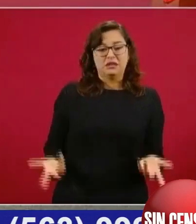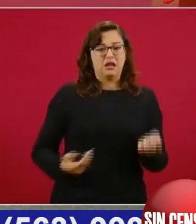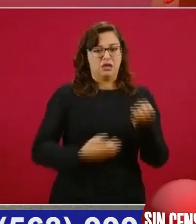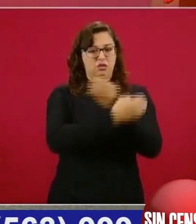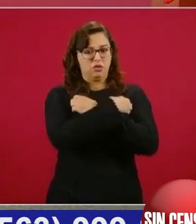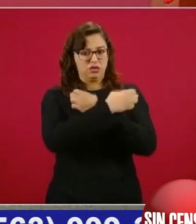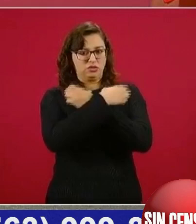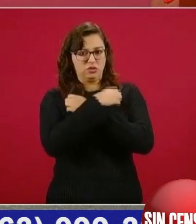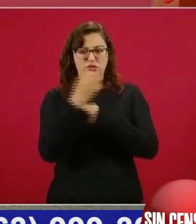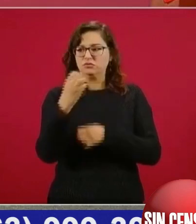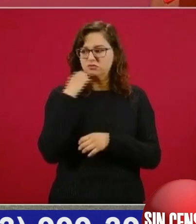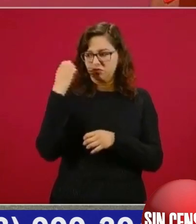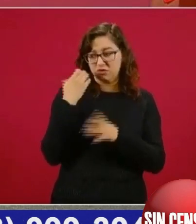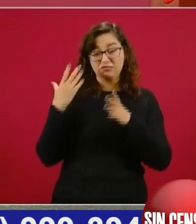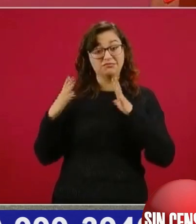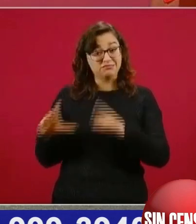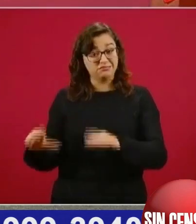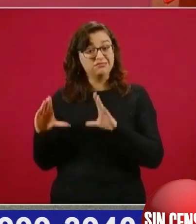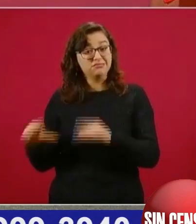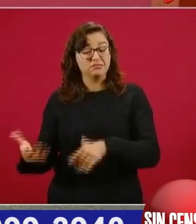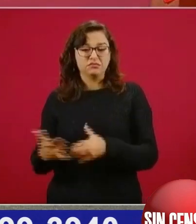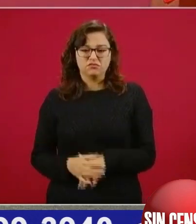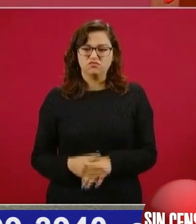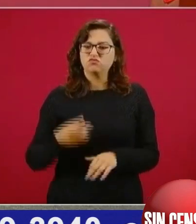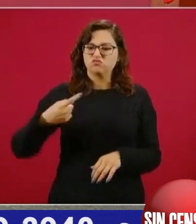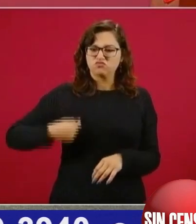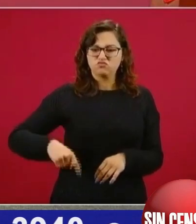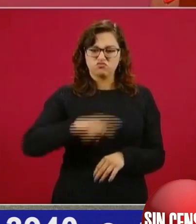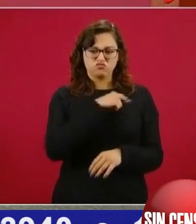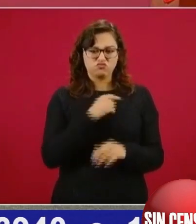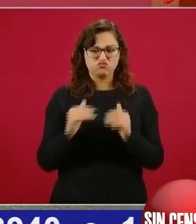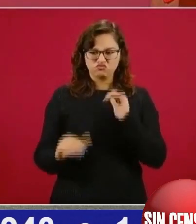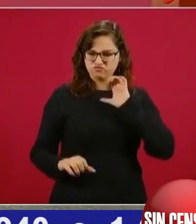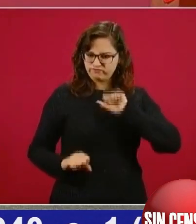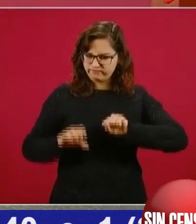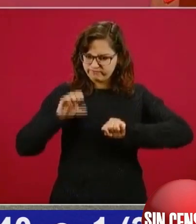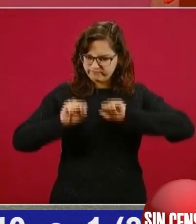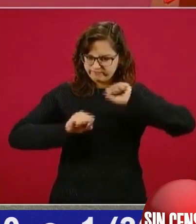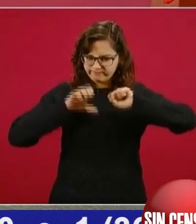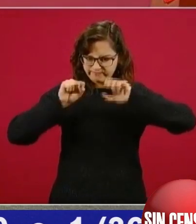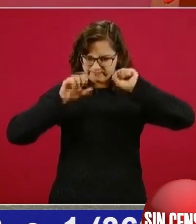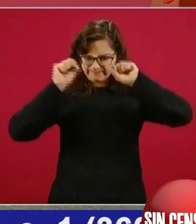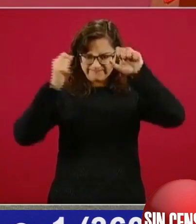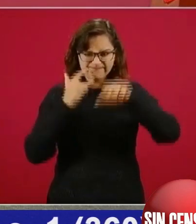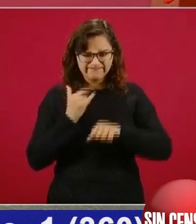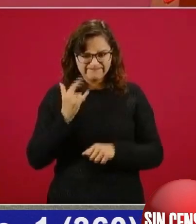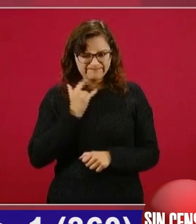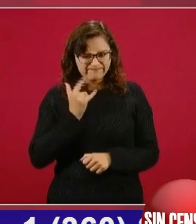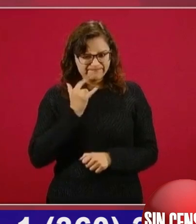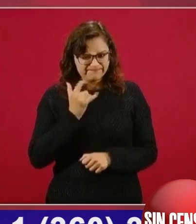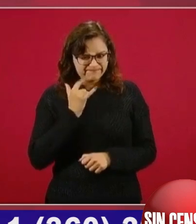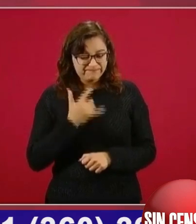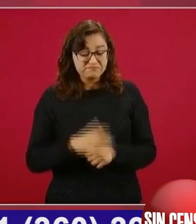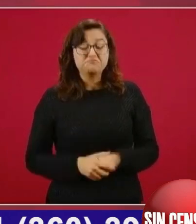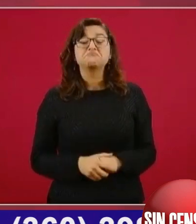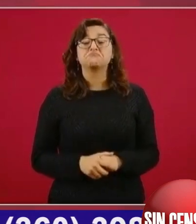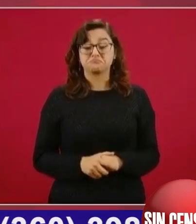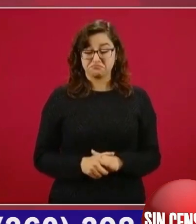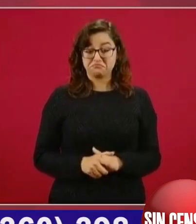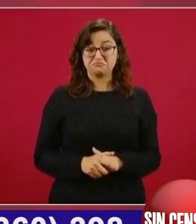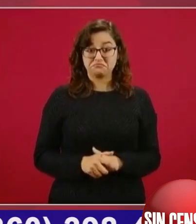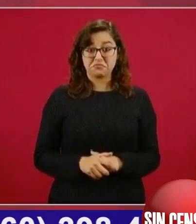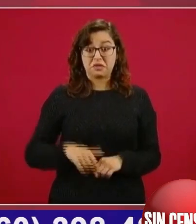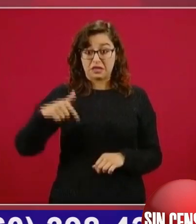Vamos a que lleguemos a ser doctores, pues imagínense, han habido presidentes de